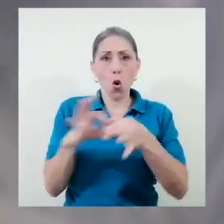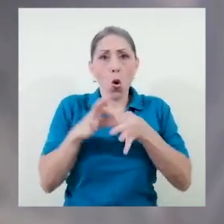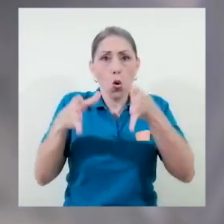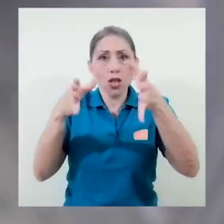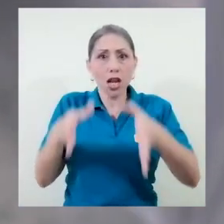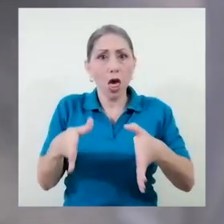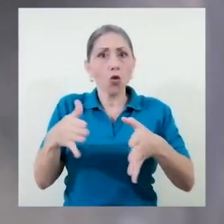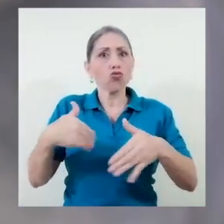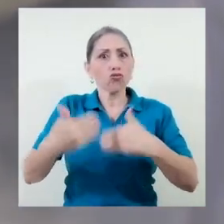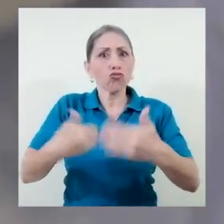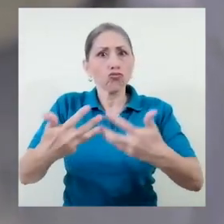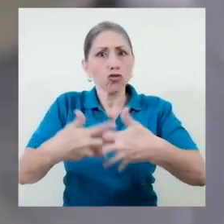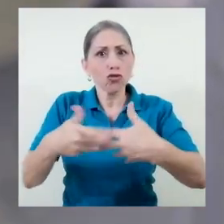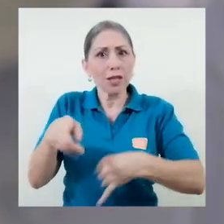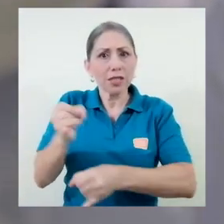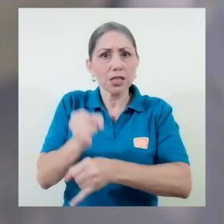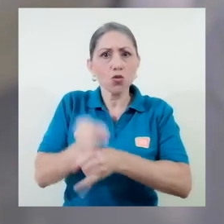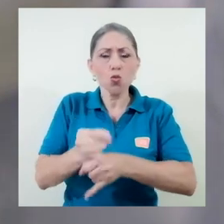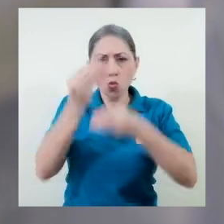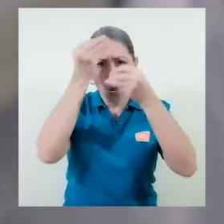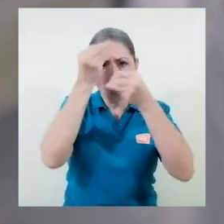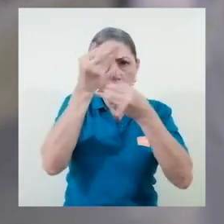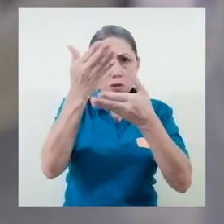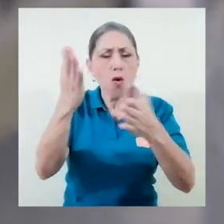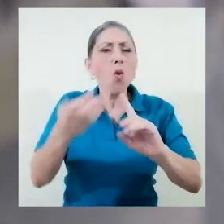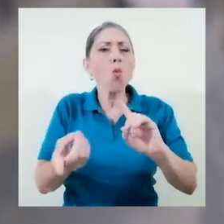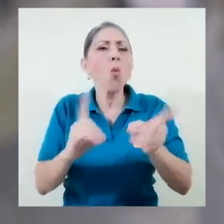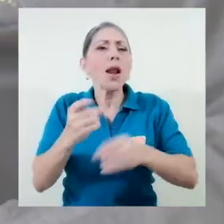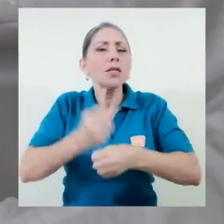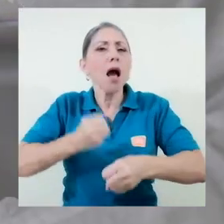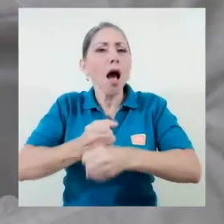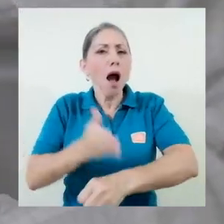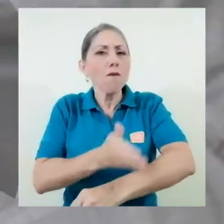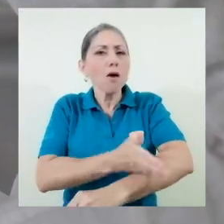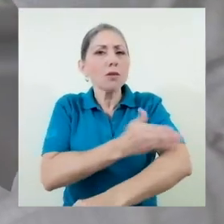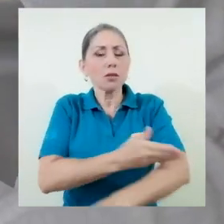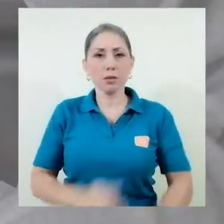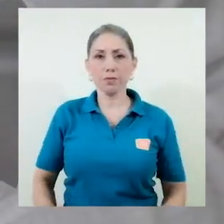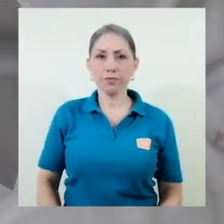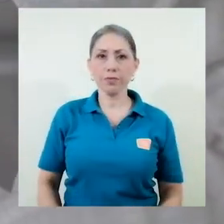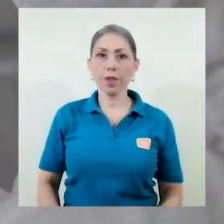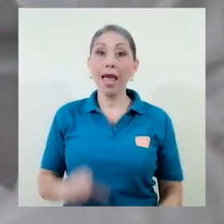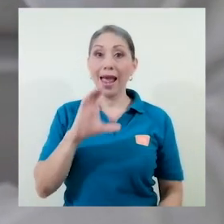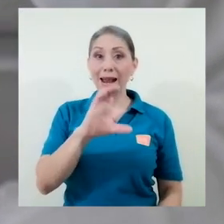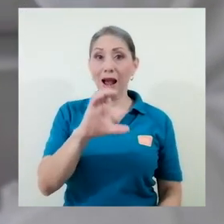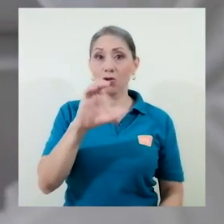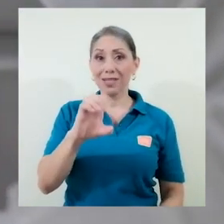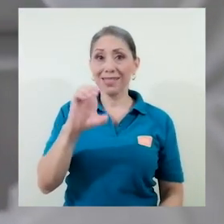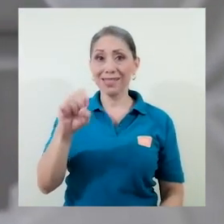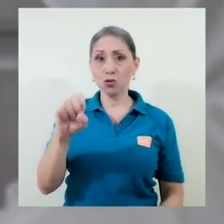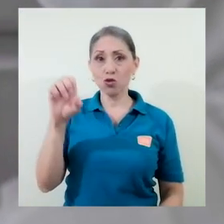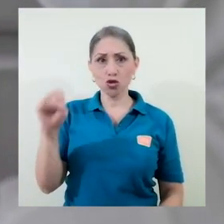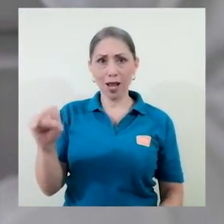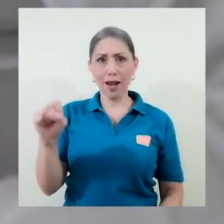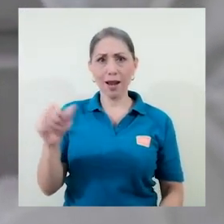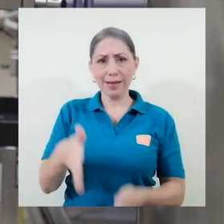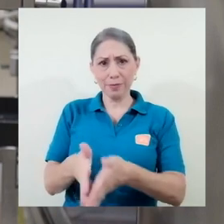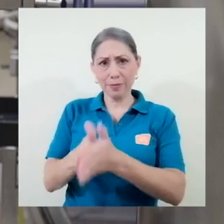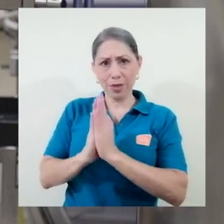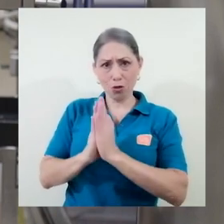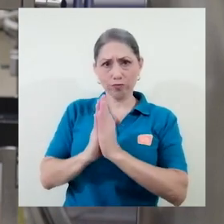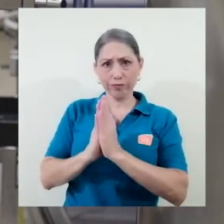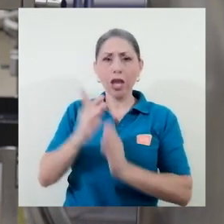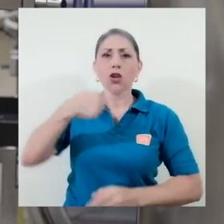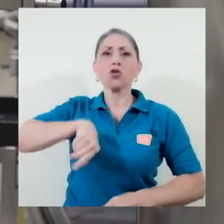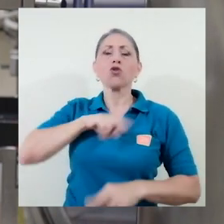instituto, anunció los avances que se han hecho hasta el momento. Como respuesta a la solicitud de la Caja Costarricense del Seguro Social, en